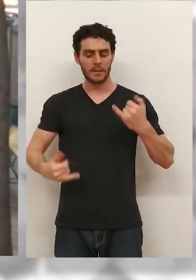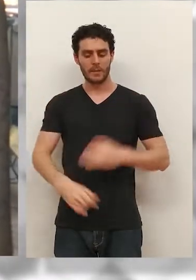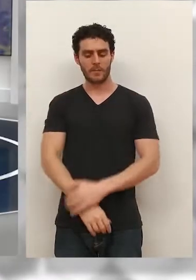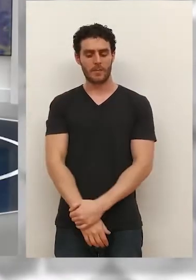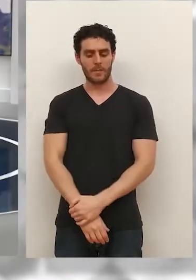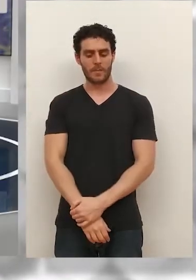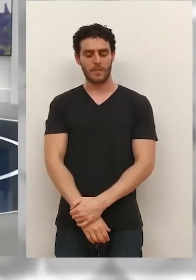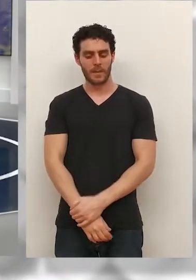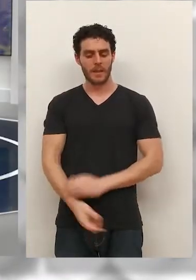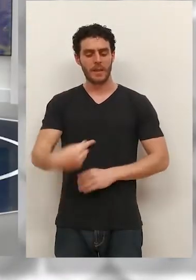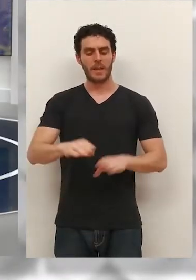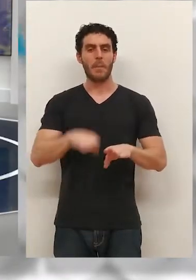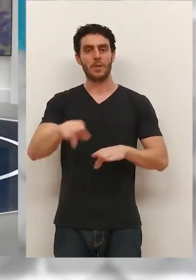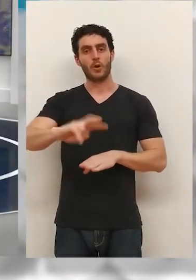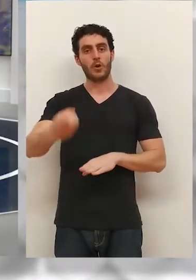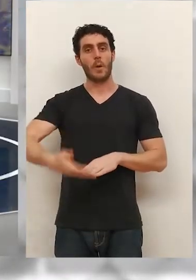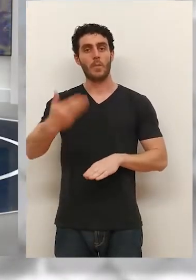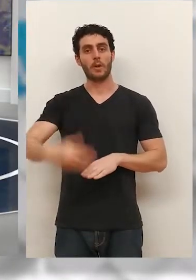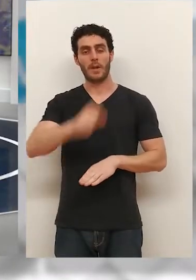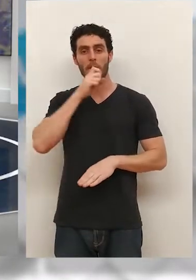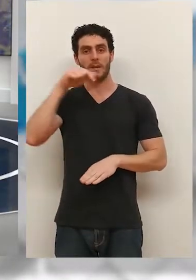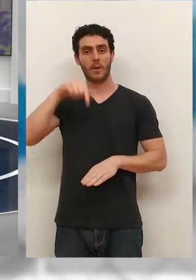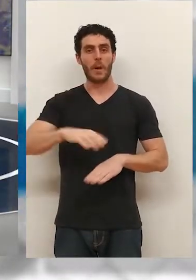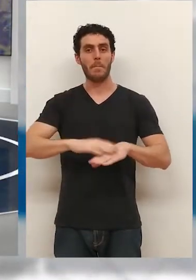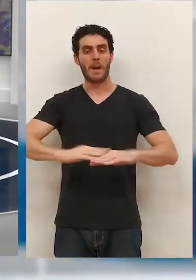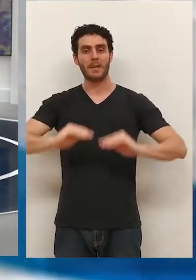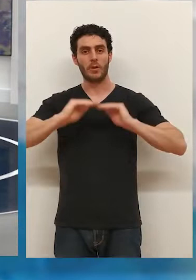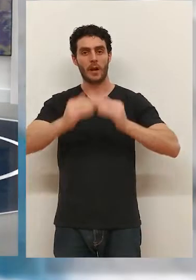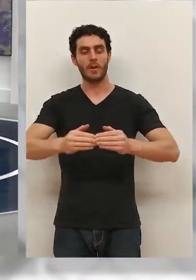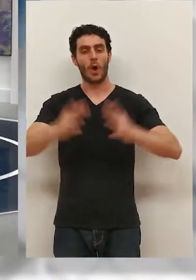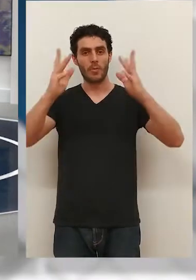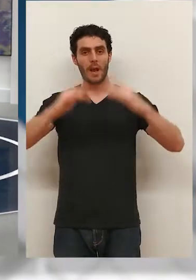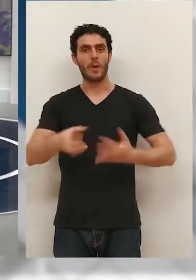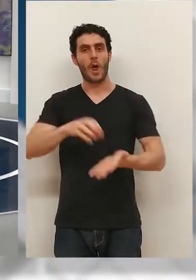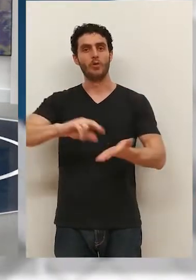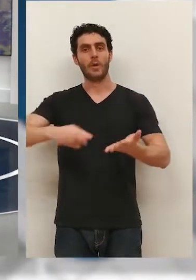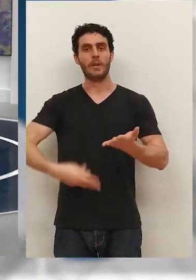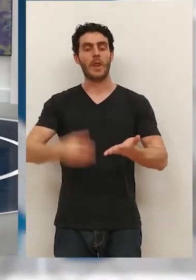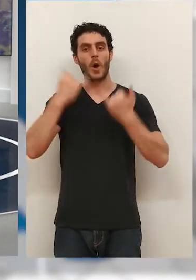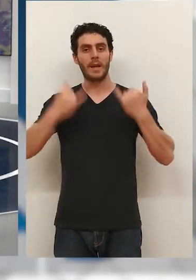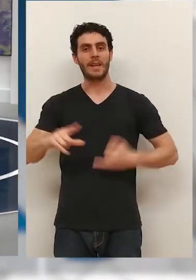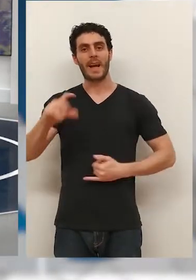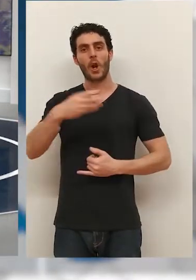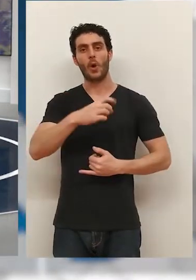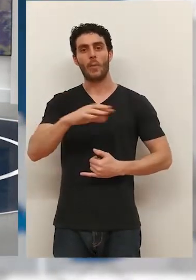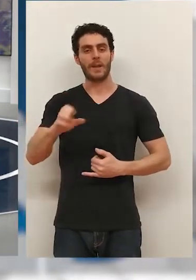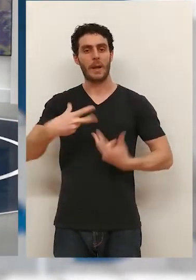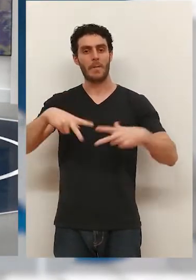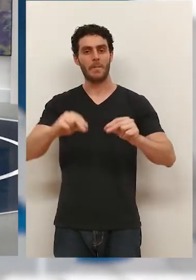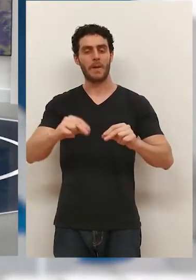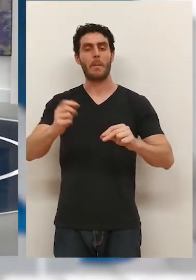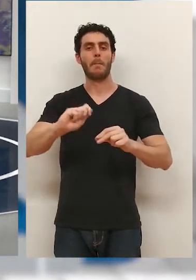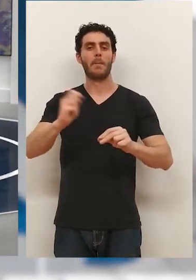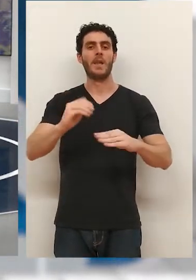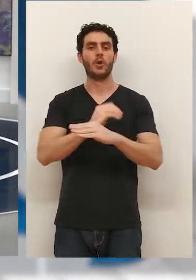crisis. Y otro paso importante se ha anunciado hoy para el soterramiento. La demolición de la subestación eléctrica del Ovete finalizará el